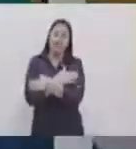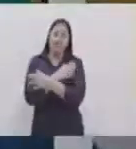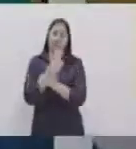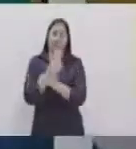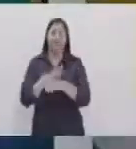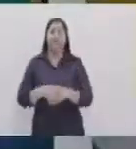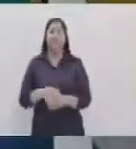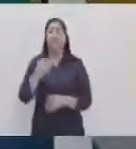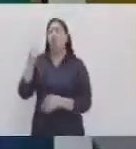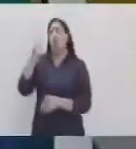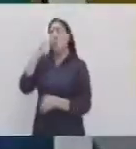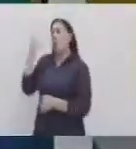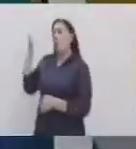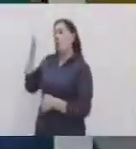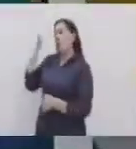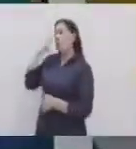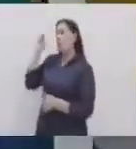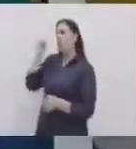Ahora, ¿qué observas acá?